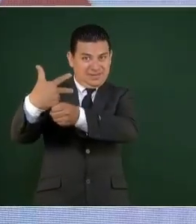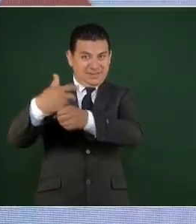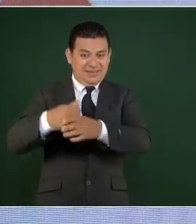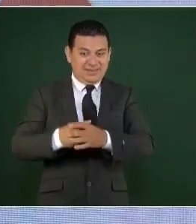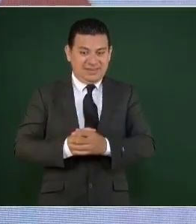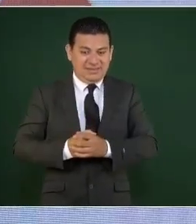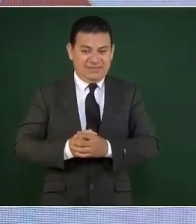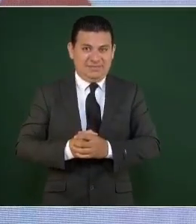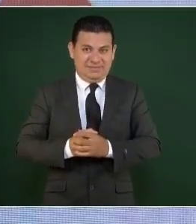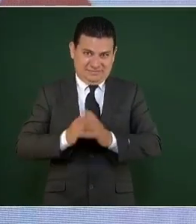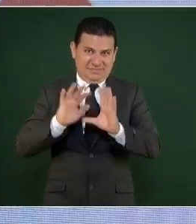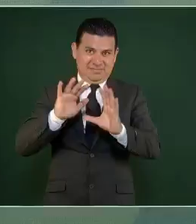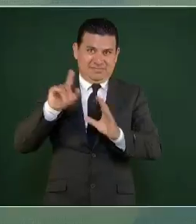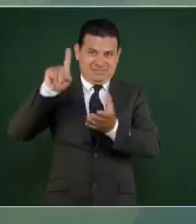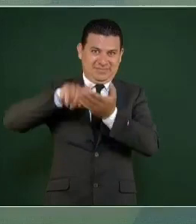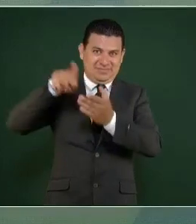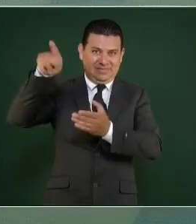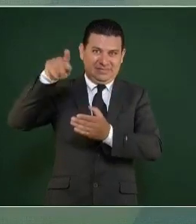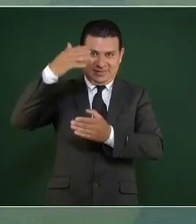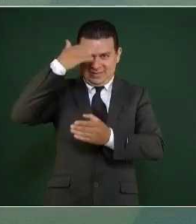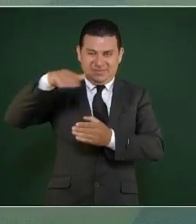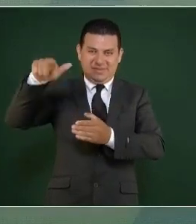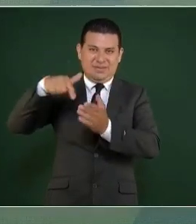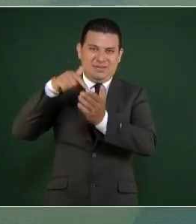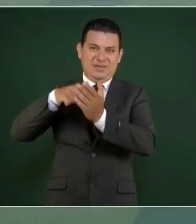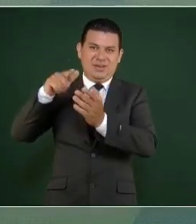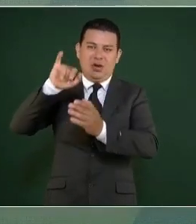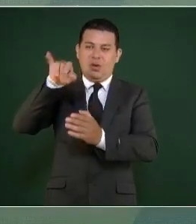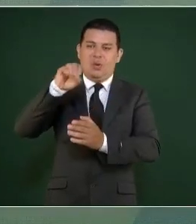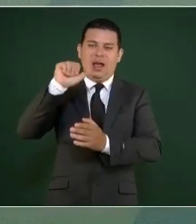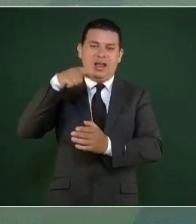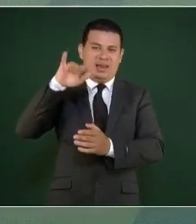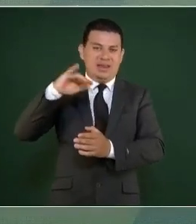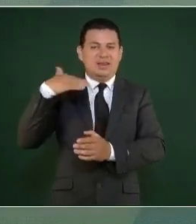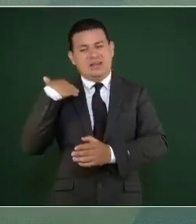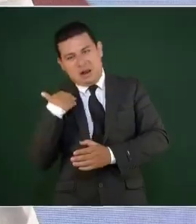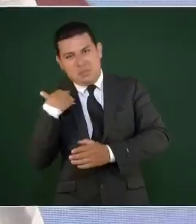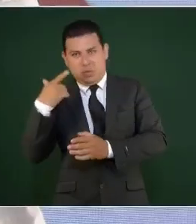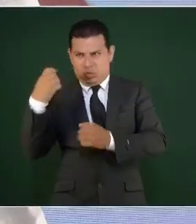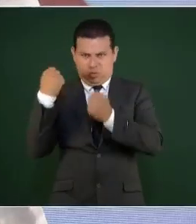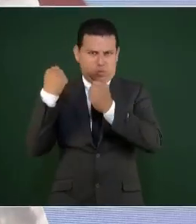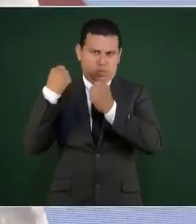Joaquín, no me gusta llamarle a nadie por su apodo, Joaquín Guzmán,